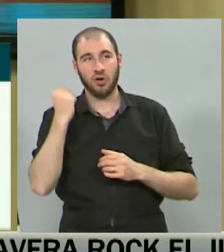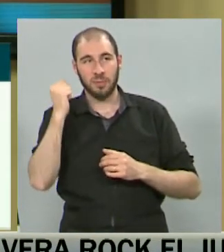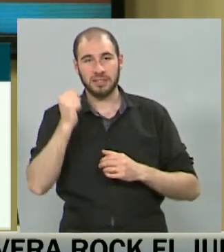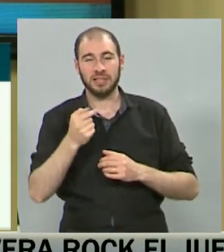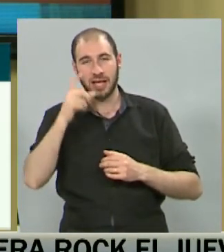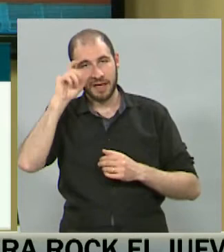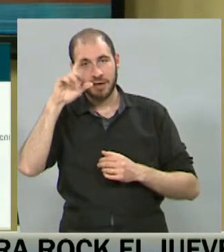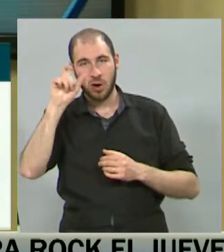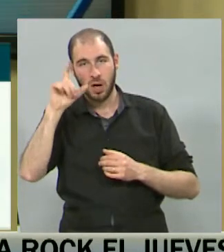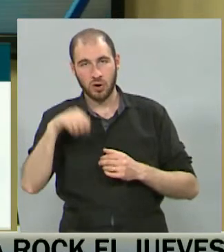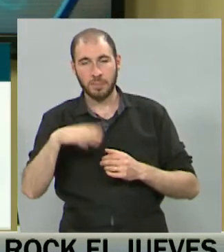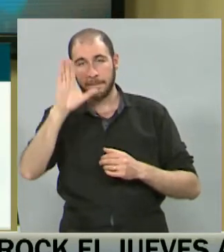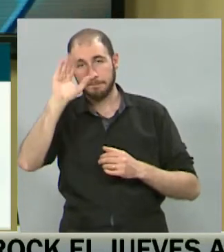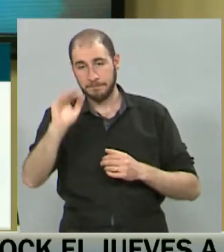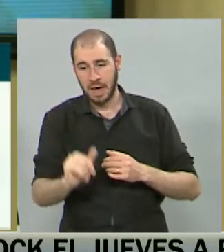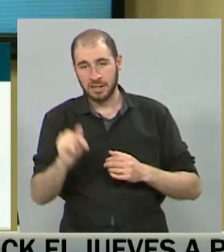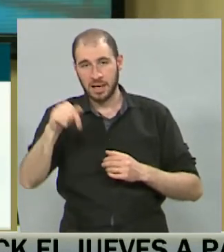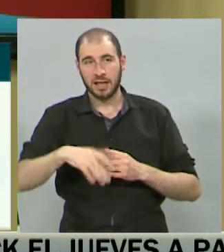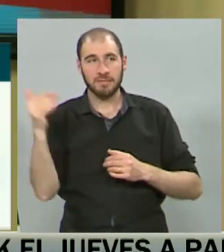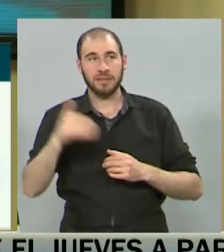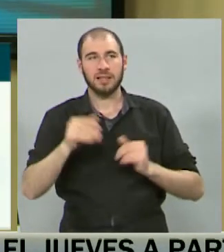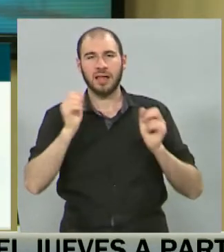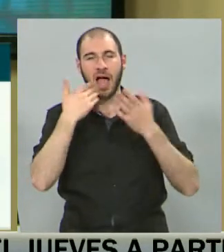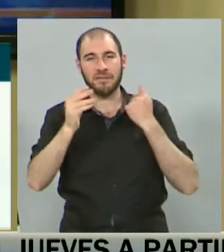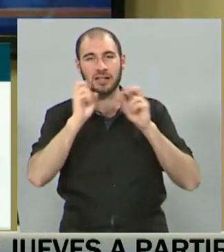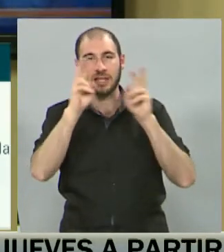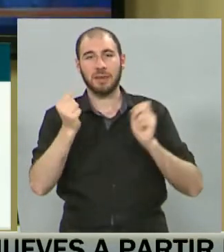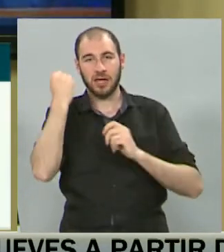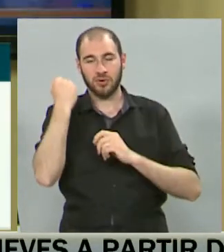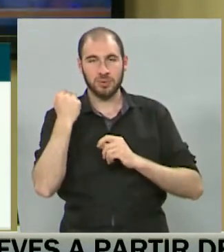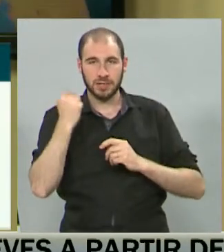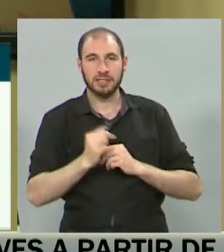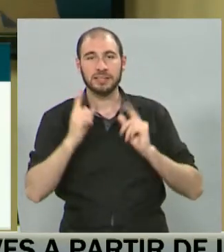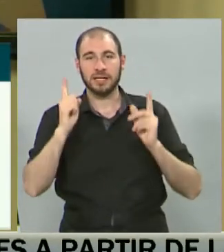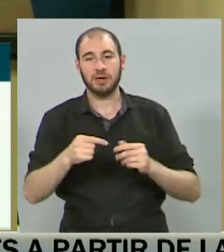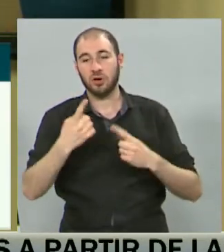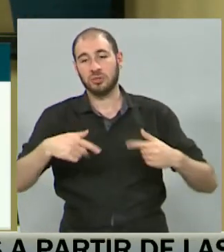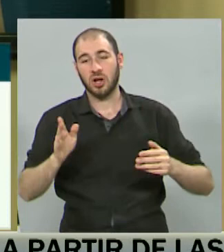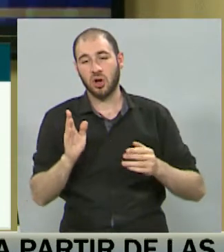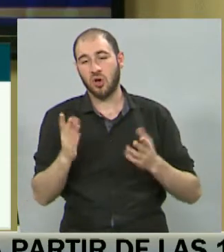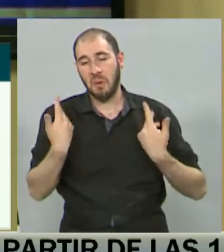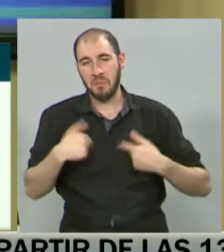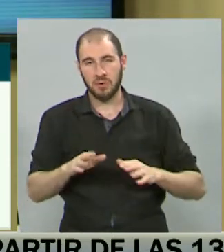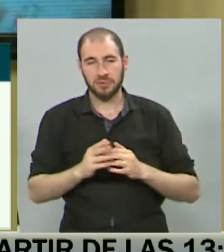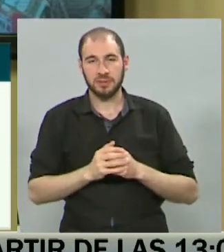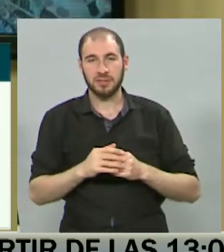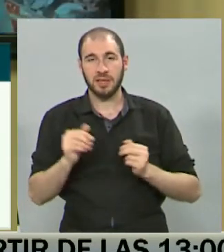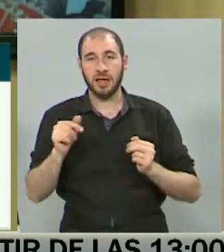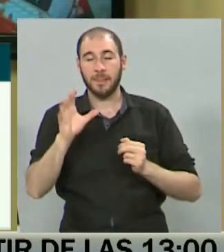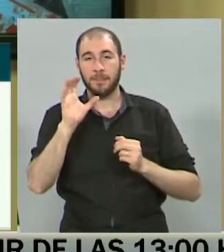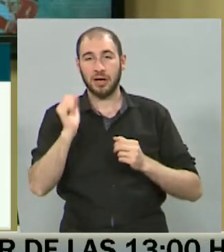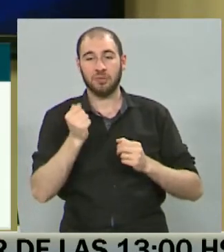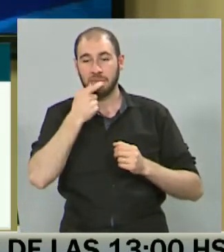de Evaluecom. Lo tenemos todos los martes con nosotros para hablar un poco de la economía y sobre todo lo cotidiano que tiene que ver con